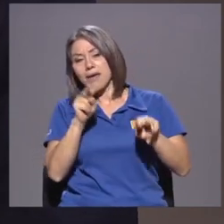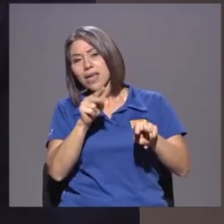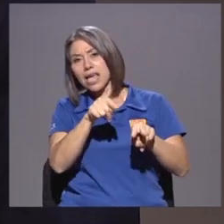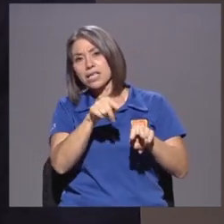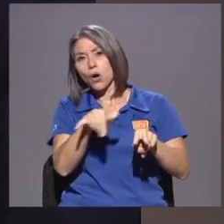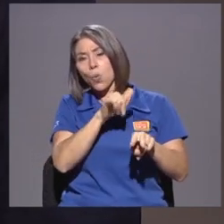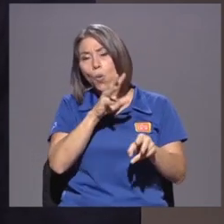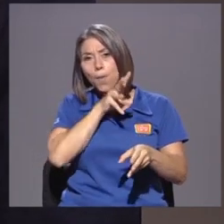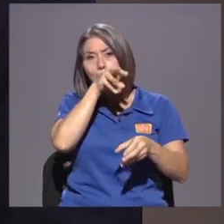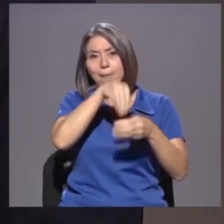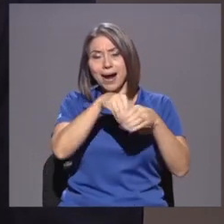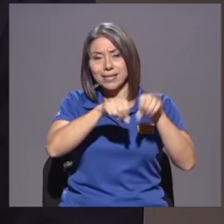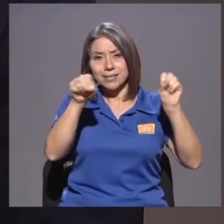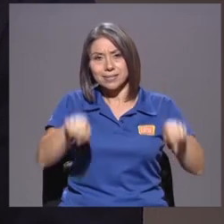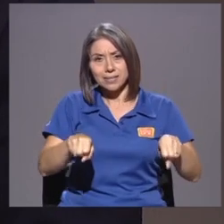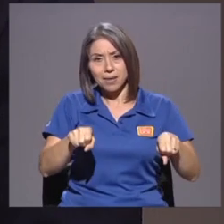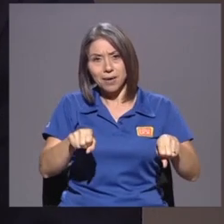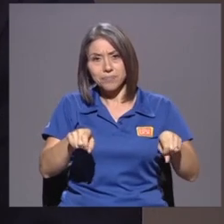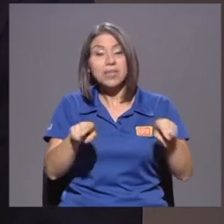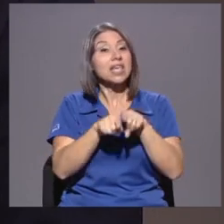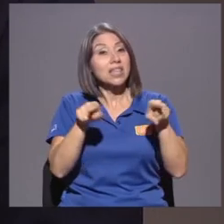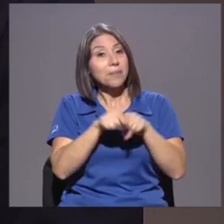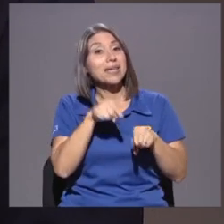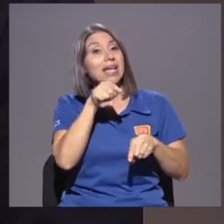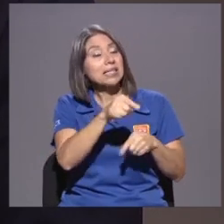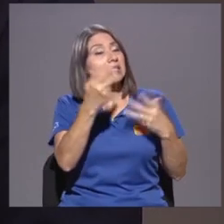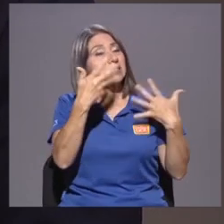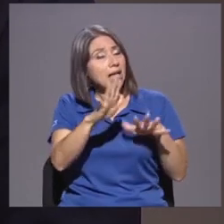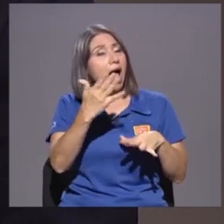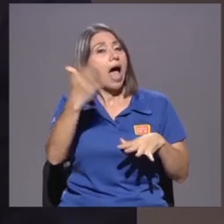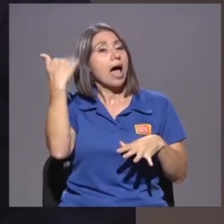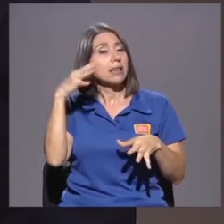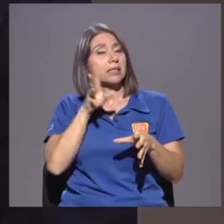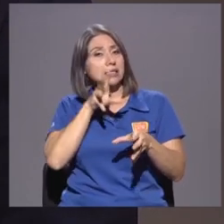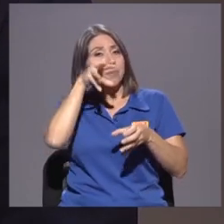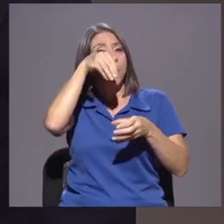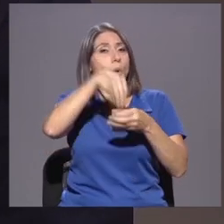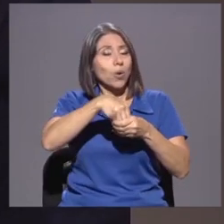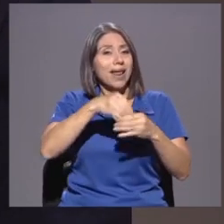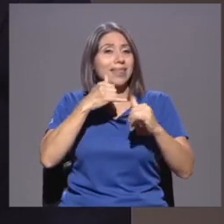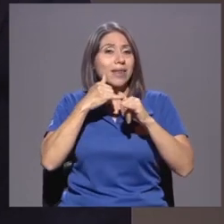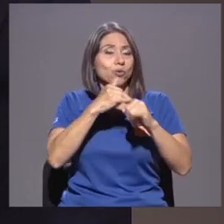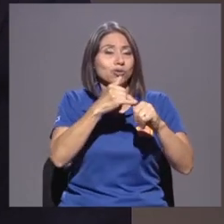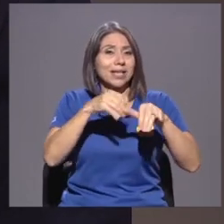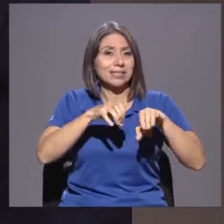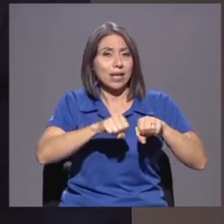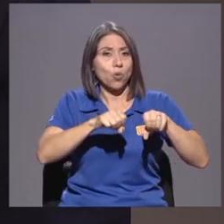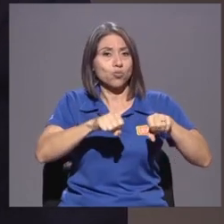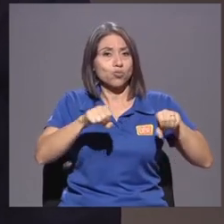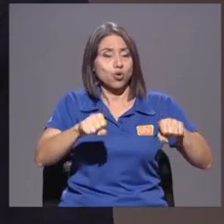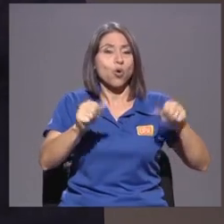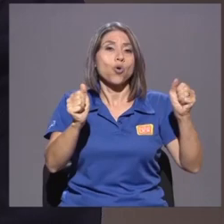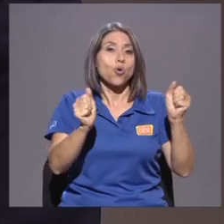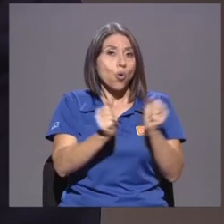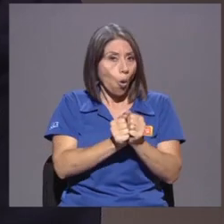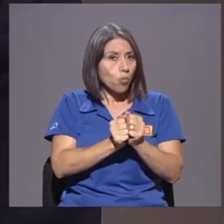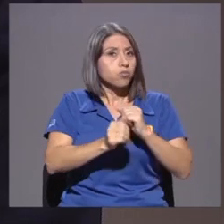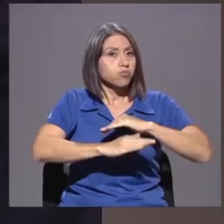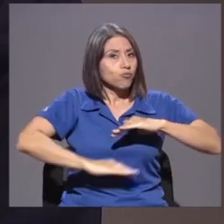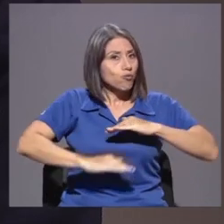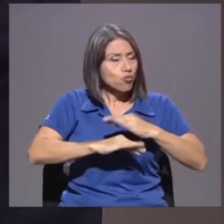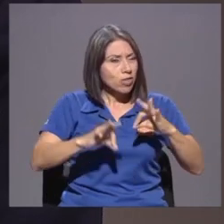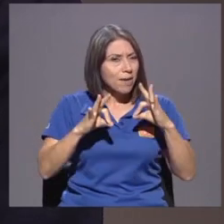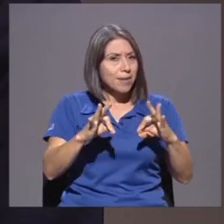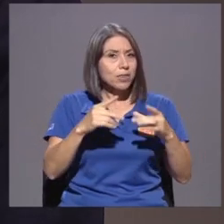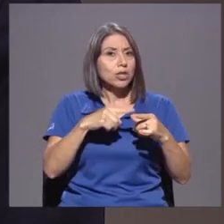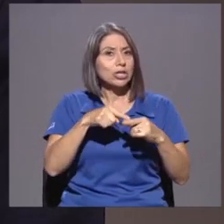y es a alguien que también se ha visto involucrada en denuncias de corrupción con bastante buen fundamento entonces